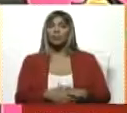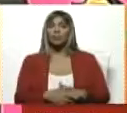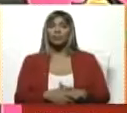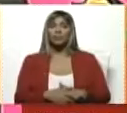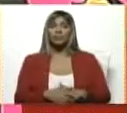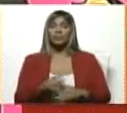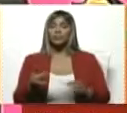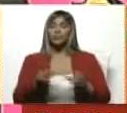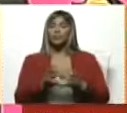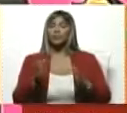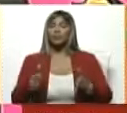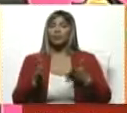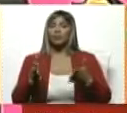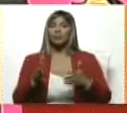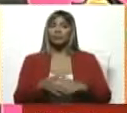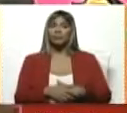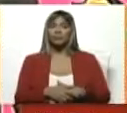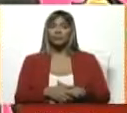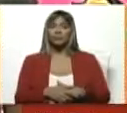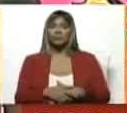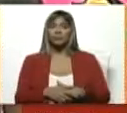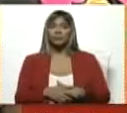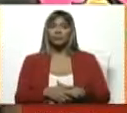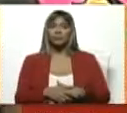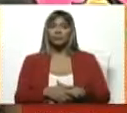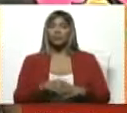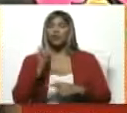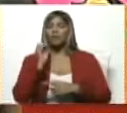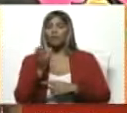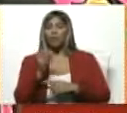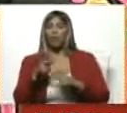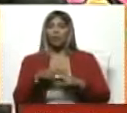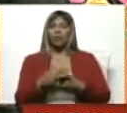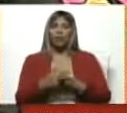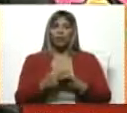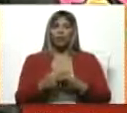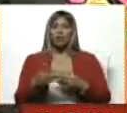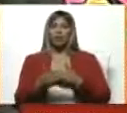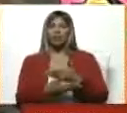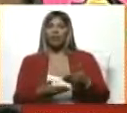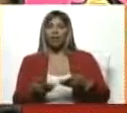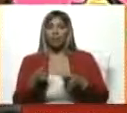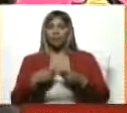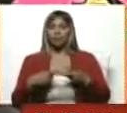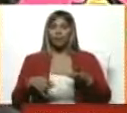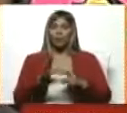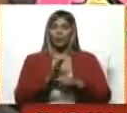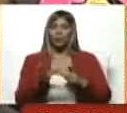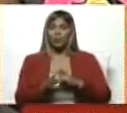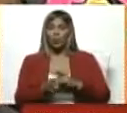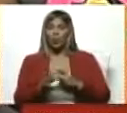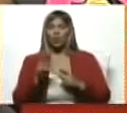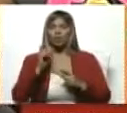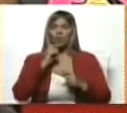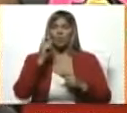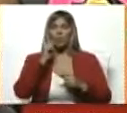eje formativo, es decir, foros, talleres, intercambios entre cultores y cultoras